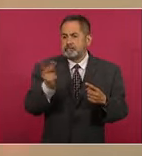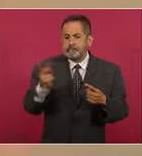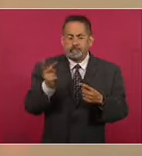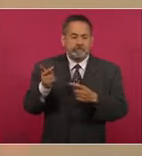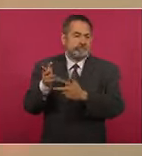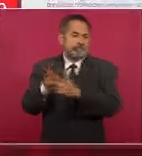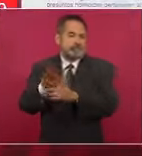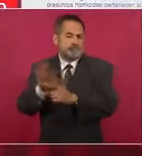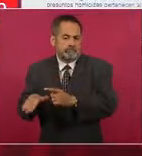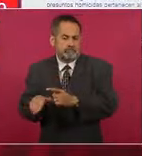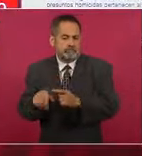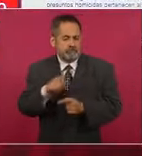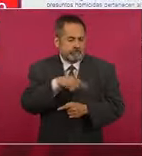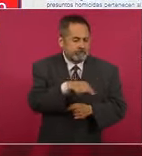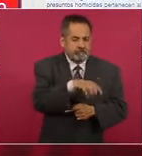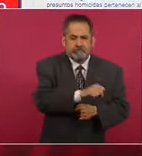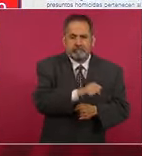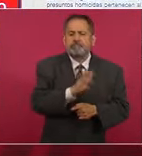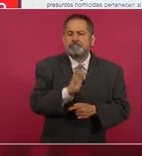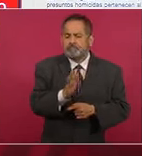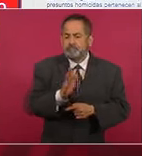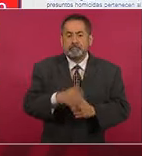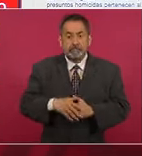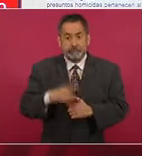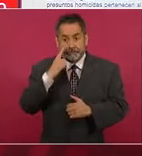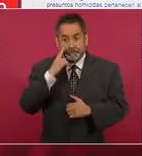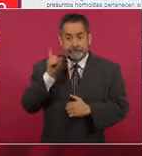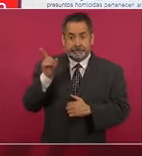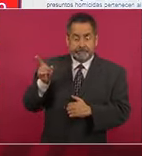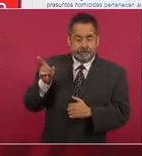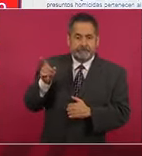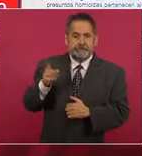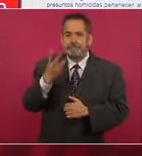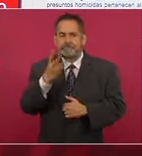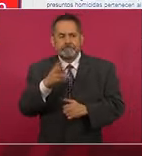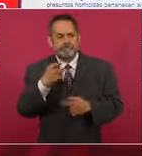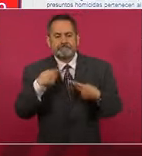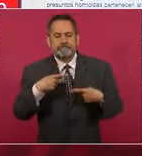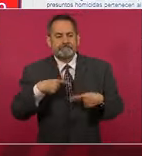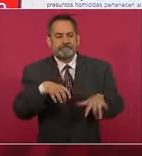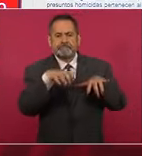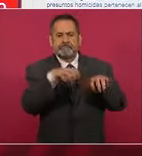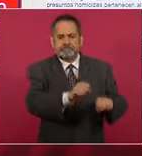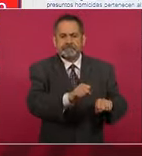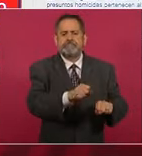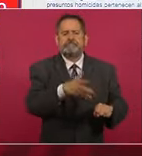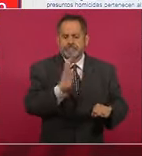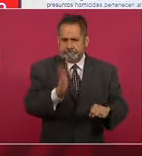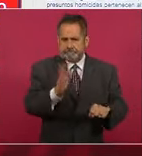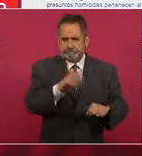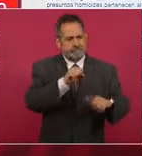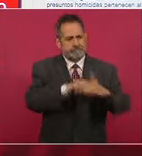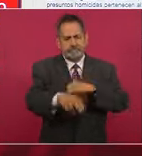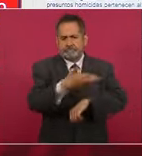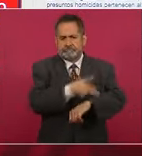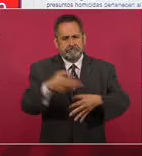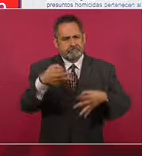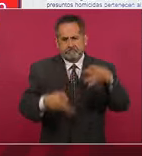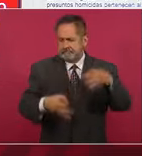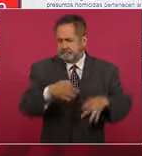Maldonado, Lourdes Maldonado, que fue precisamente 3 detenidos ya vinculados a proceso,